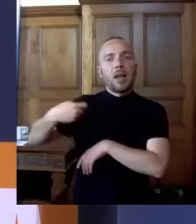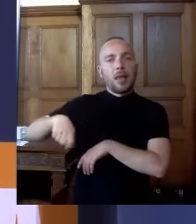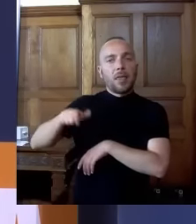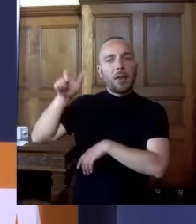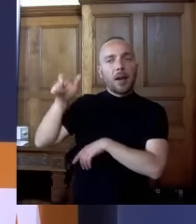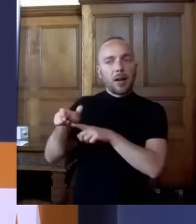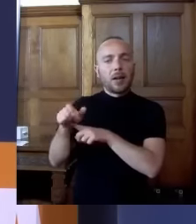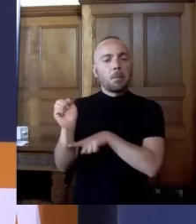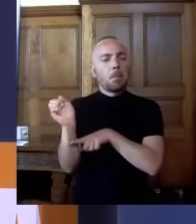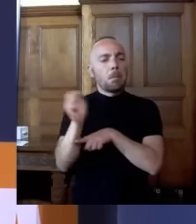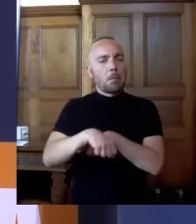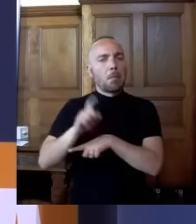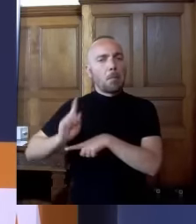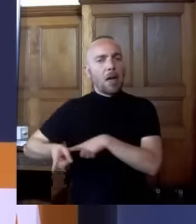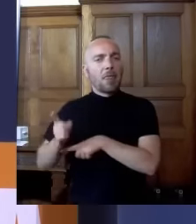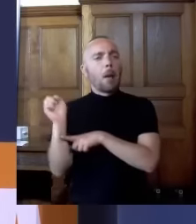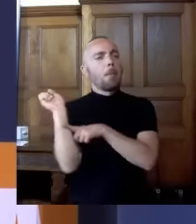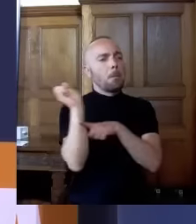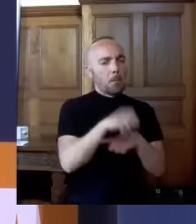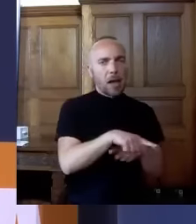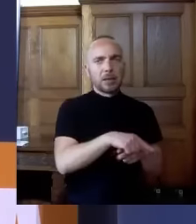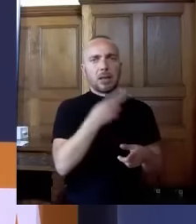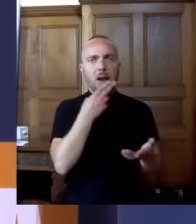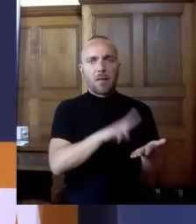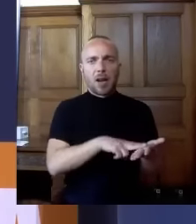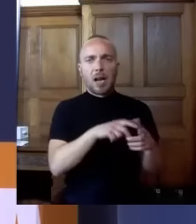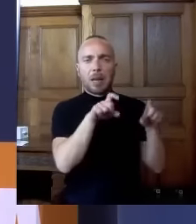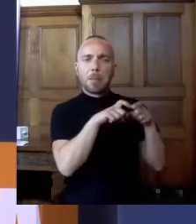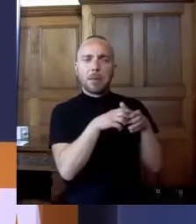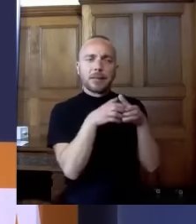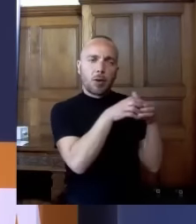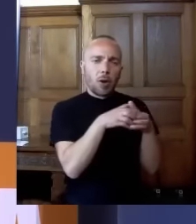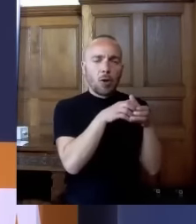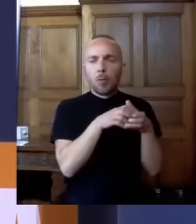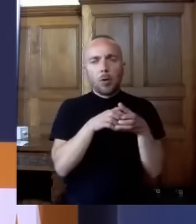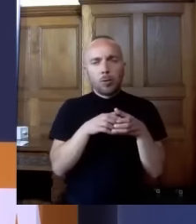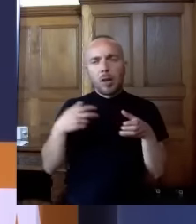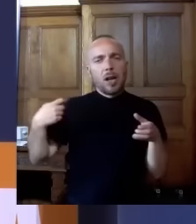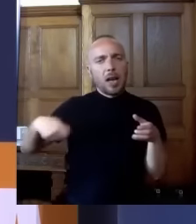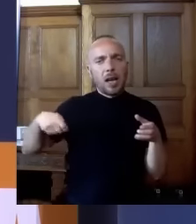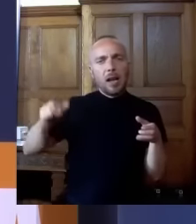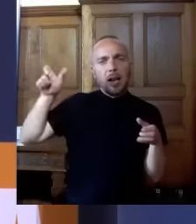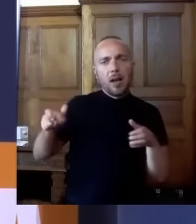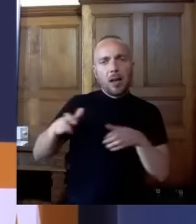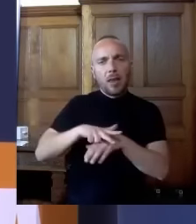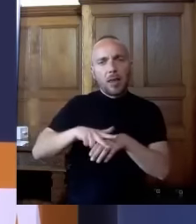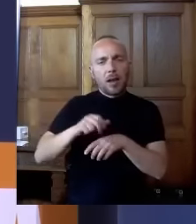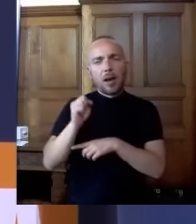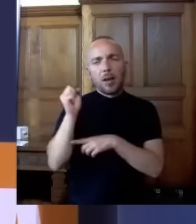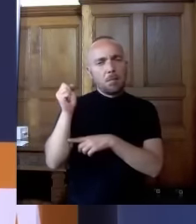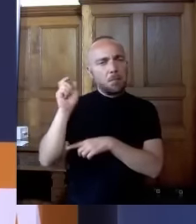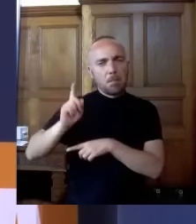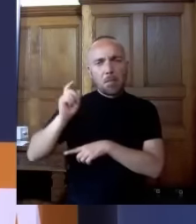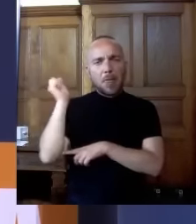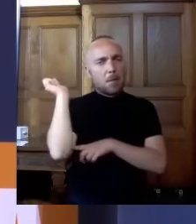banca que mande más que el oligopolio y que los fondos de inversión queremos que la